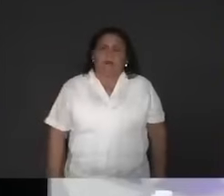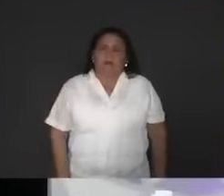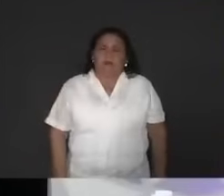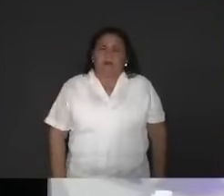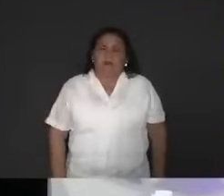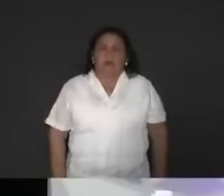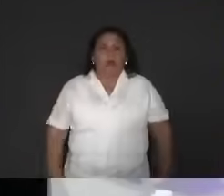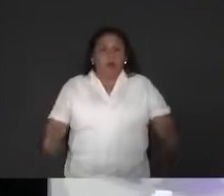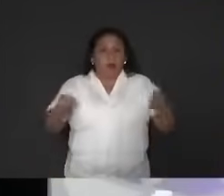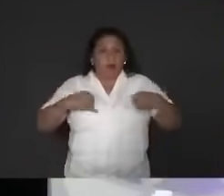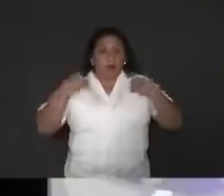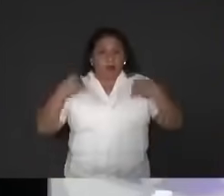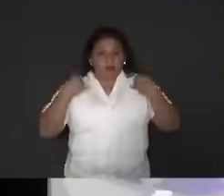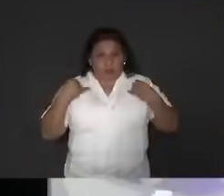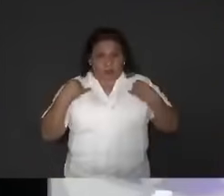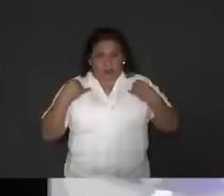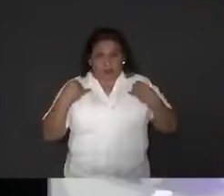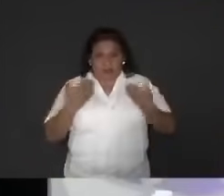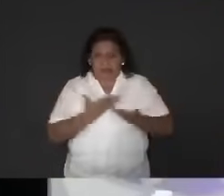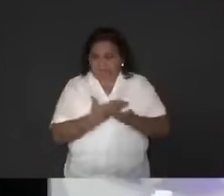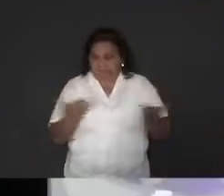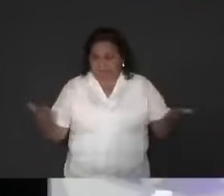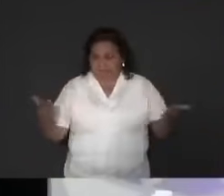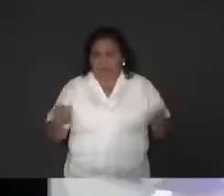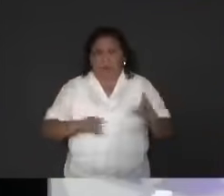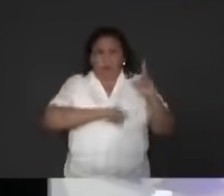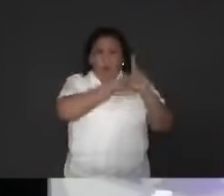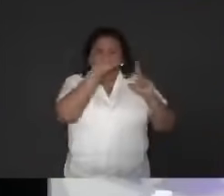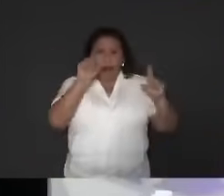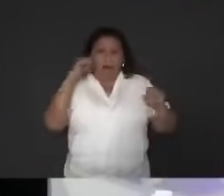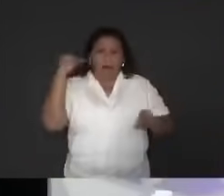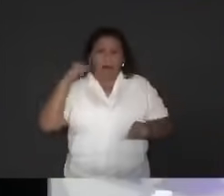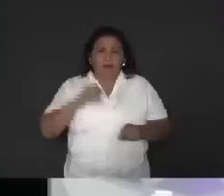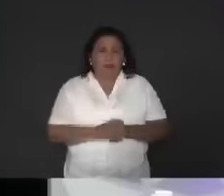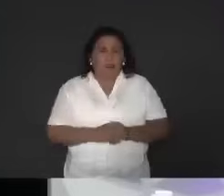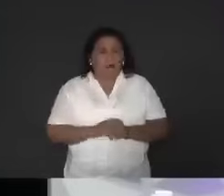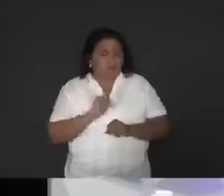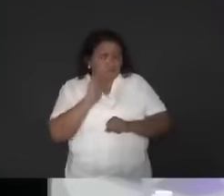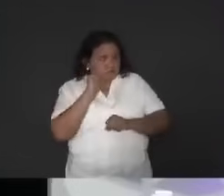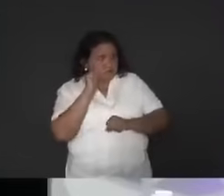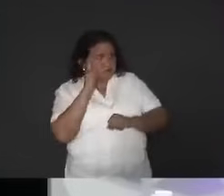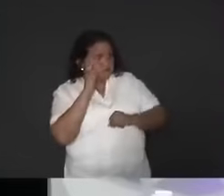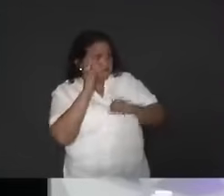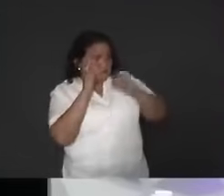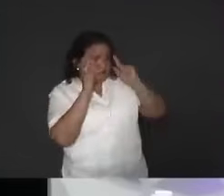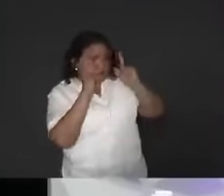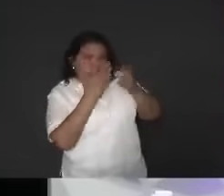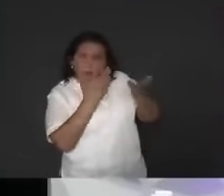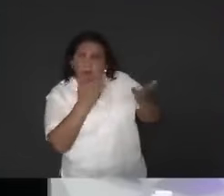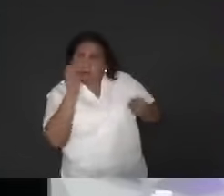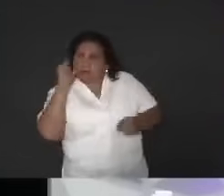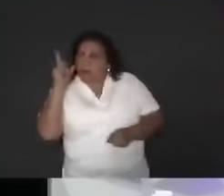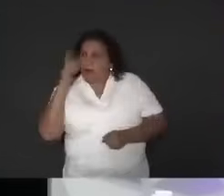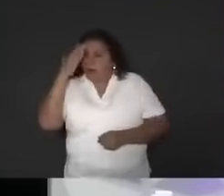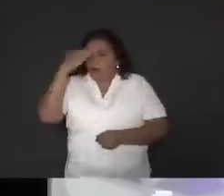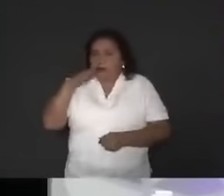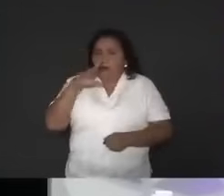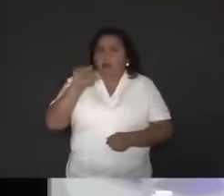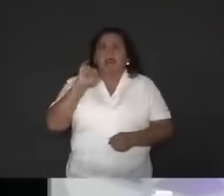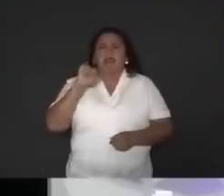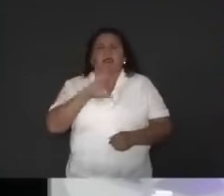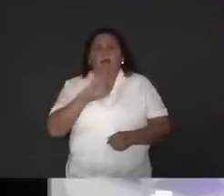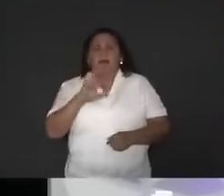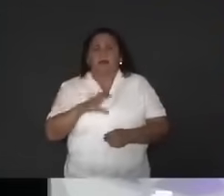Los jóvenes, así como en todo México, en Yucatán, ya despertaron. Saben que sí hay opción. Lo he escuchado